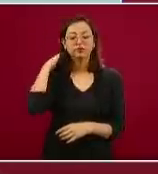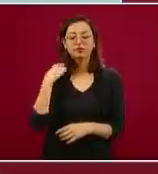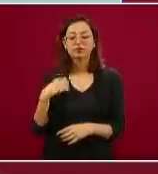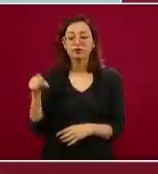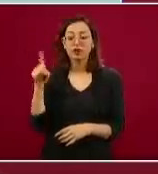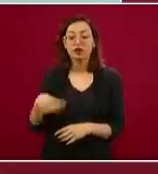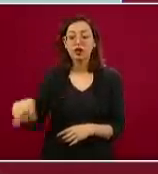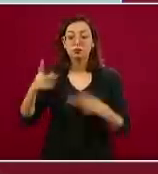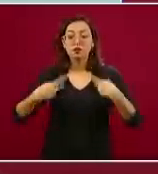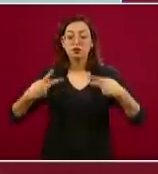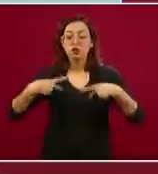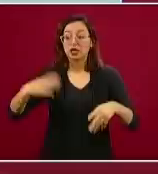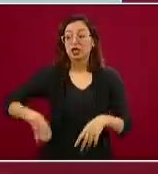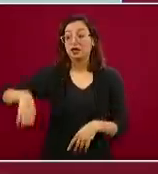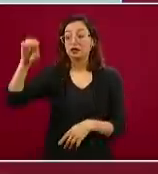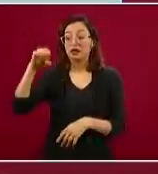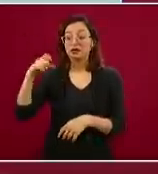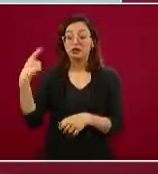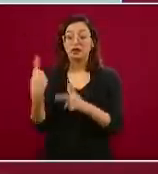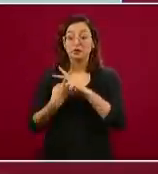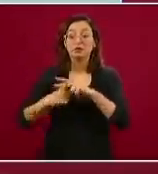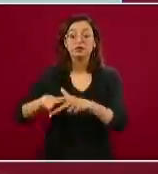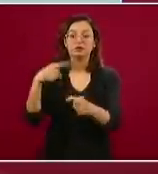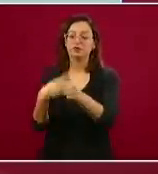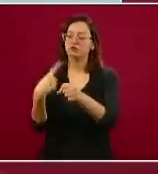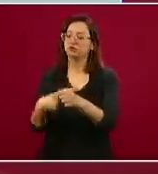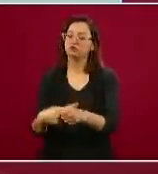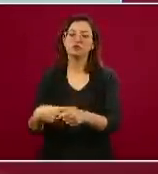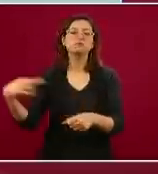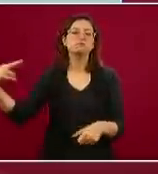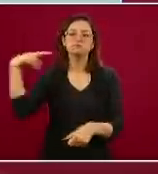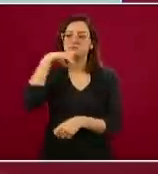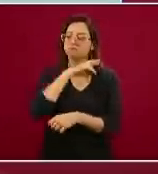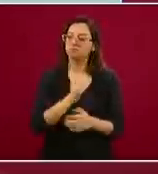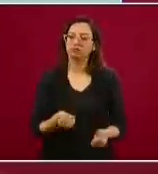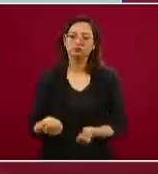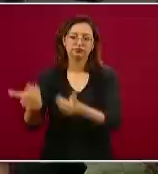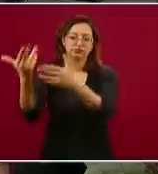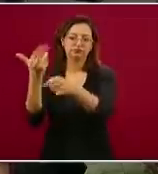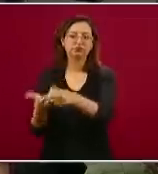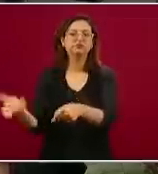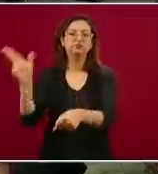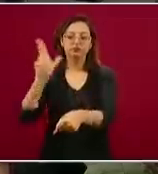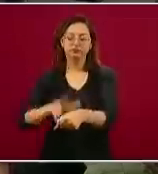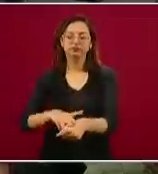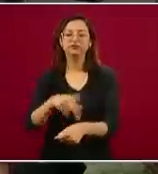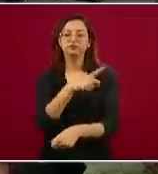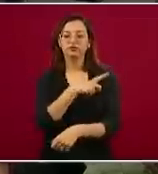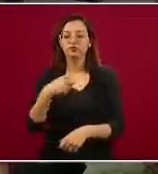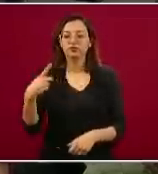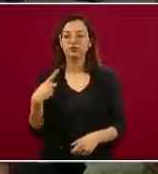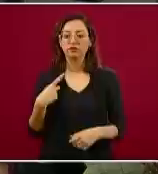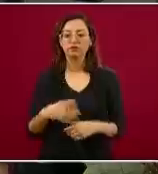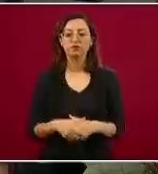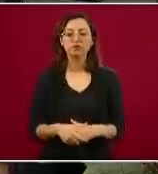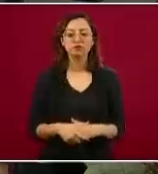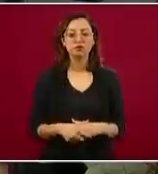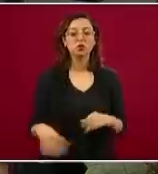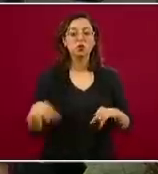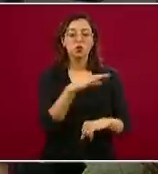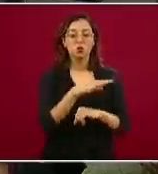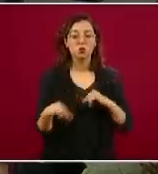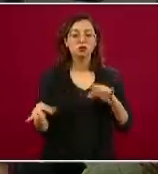mejor, para tener un cuidado extremo de esta población. Cierro explicando, como lo pidió el presidente,